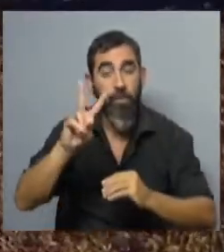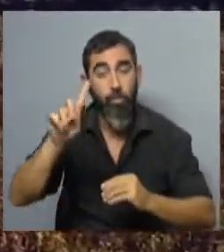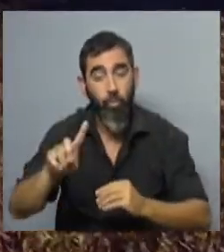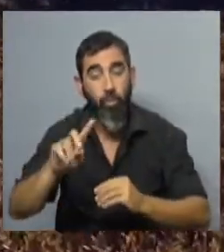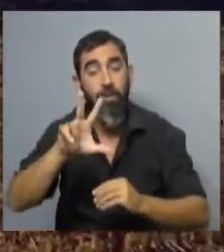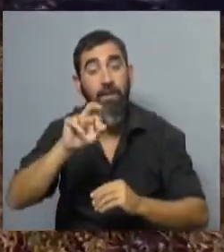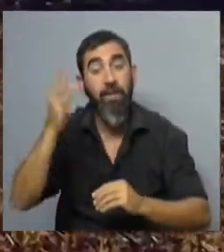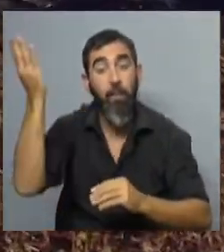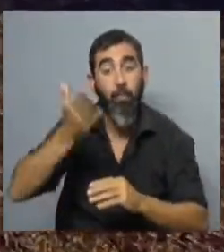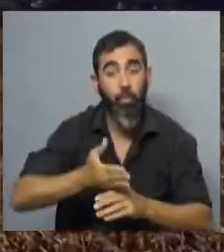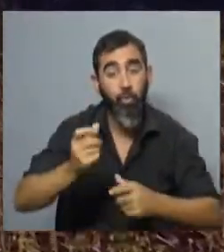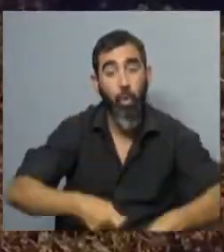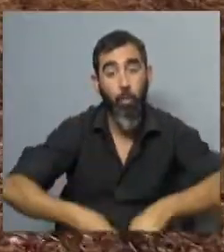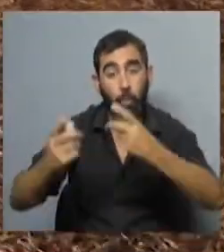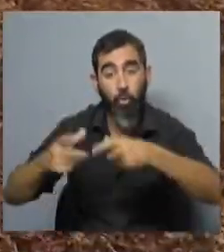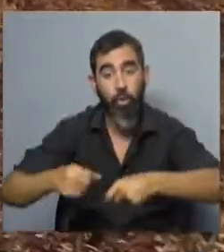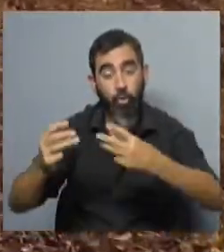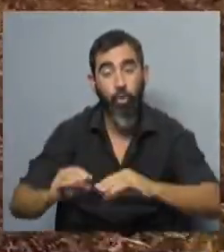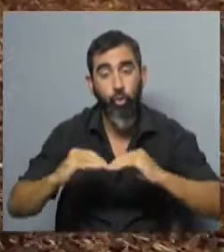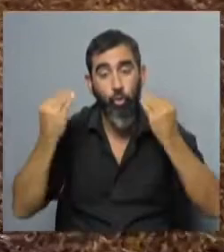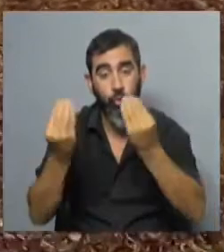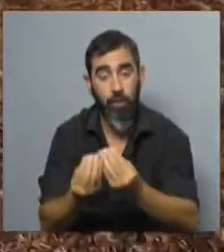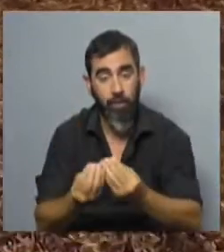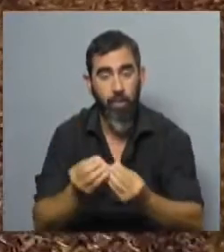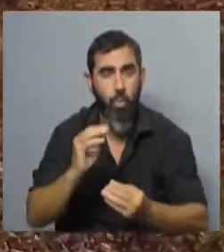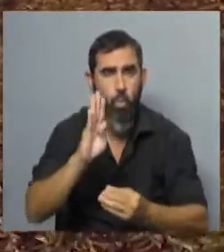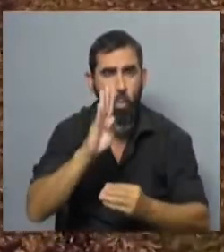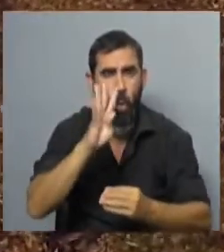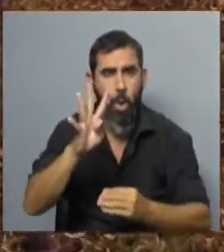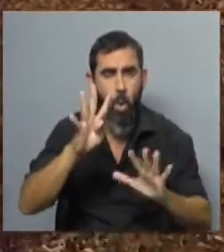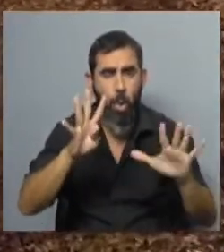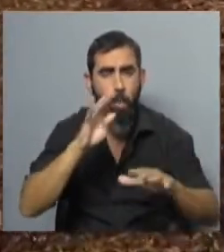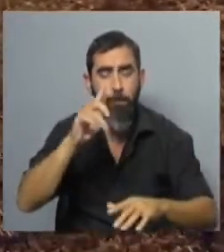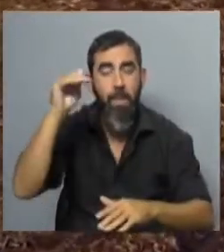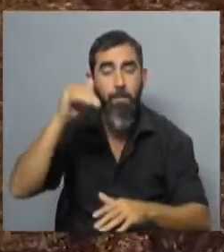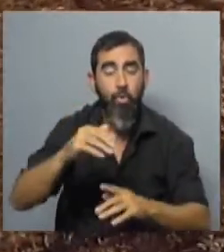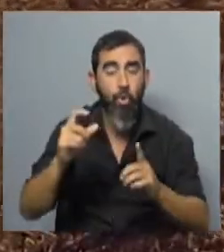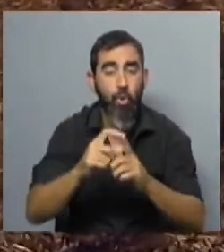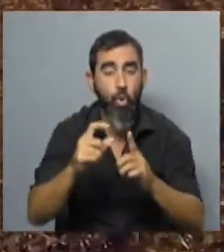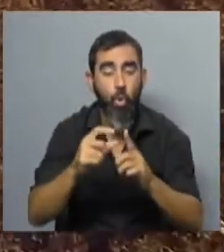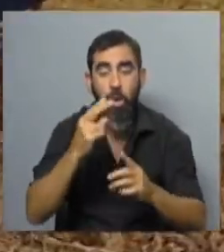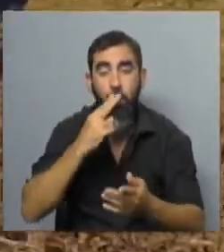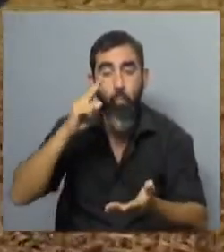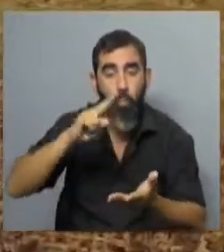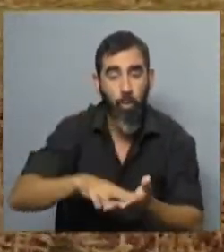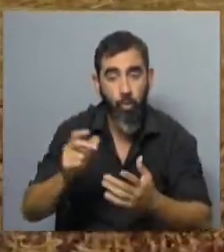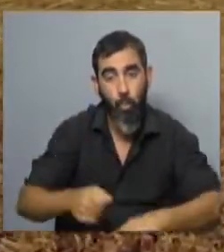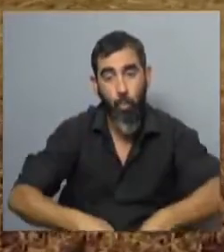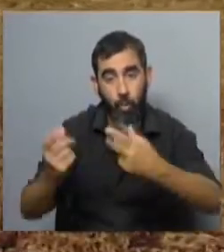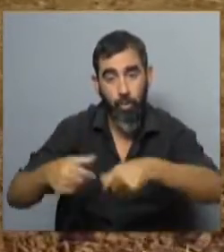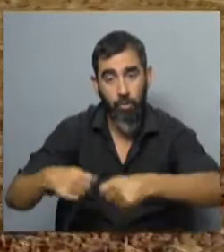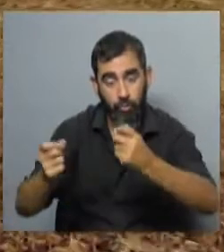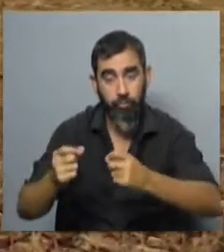el 30% de las exportaciones y aportó al fisco unos 9.000 millones de dólares en impuestos a la exportación. Fuentes del